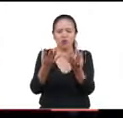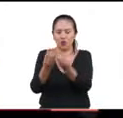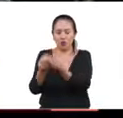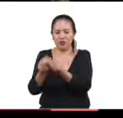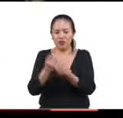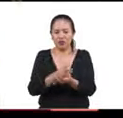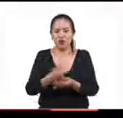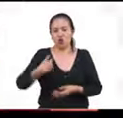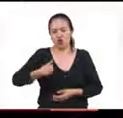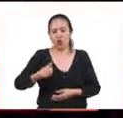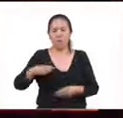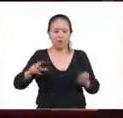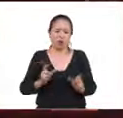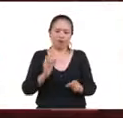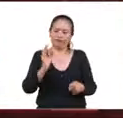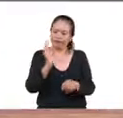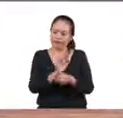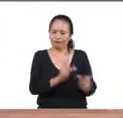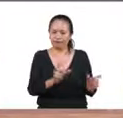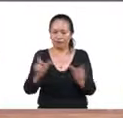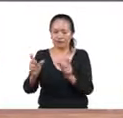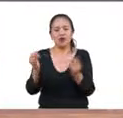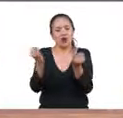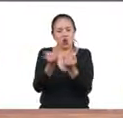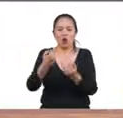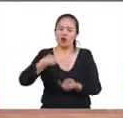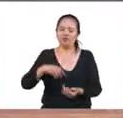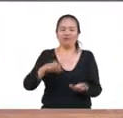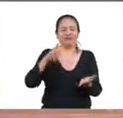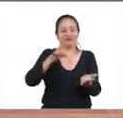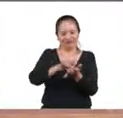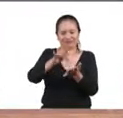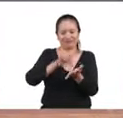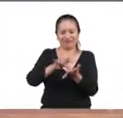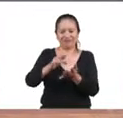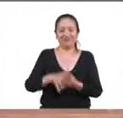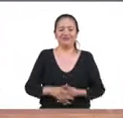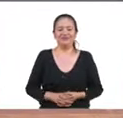solamente vengo a cubrir el abanderamiento, sino también vengo a apoyarlas.